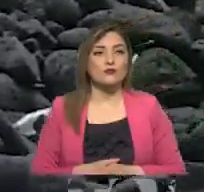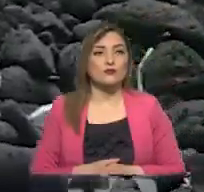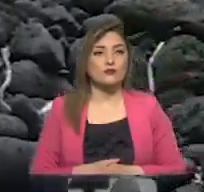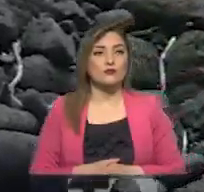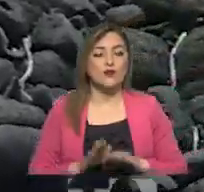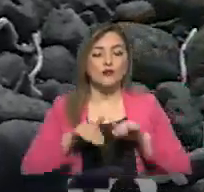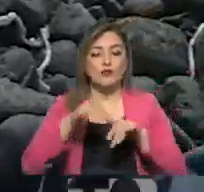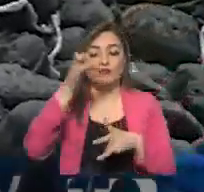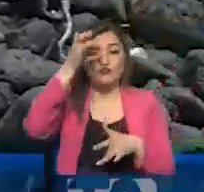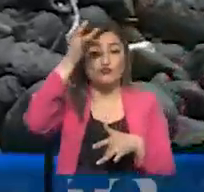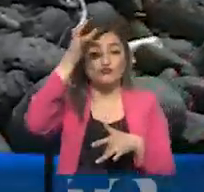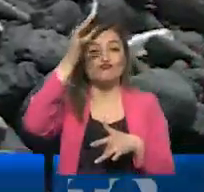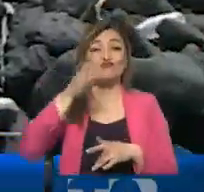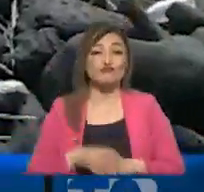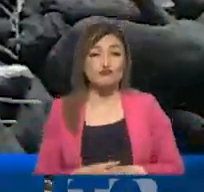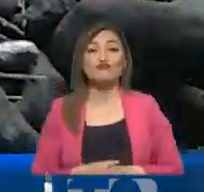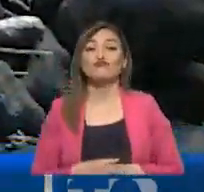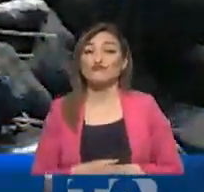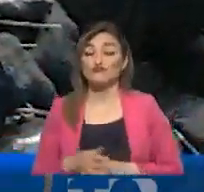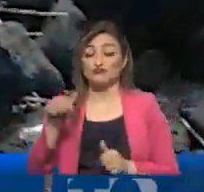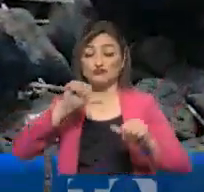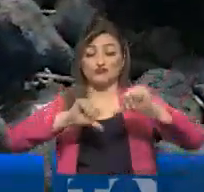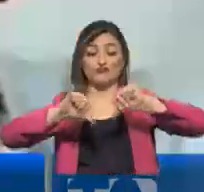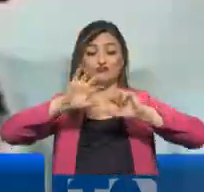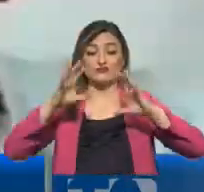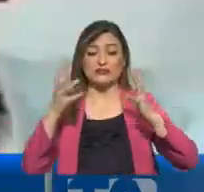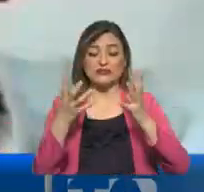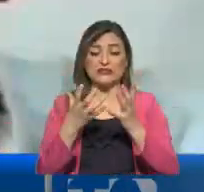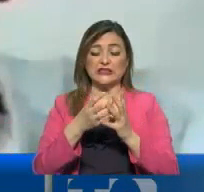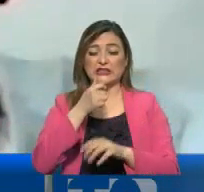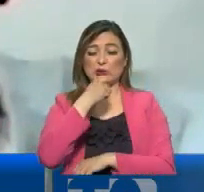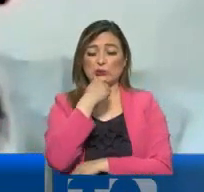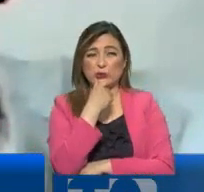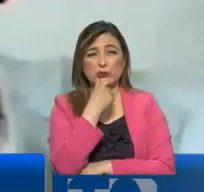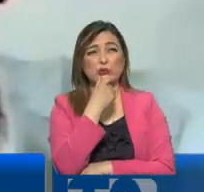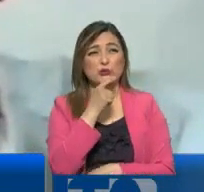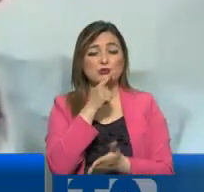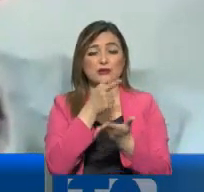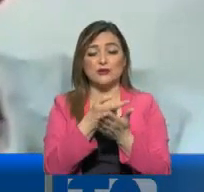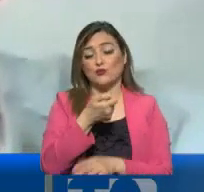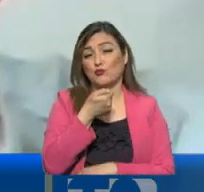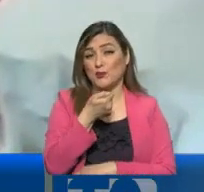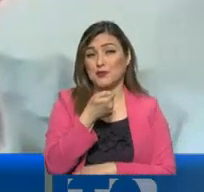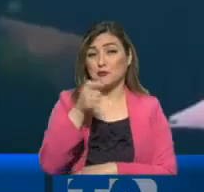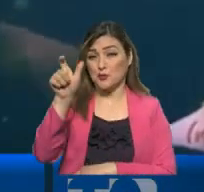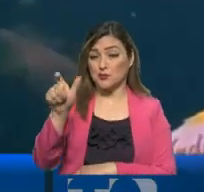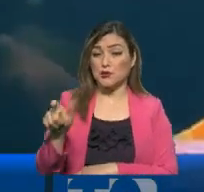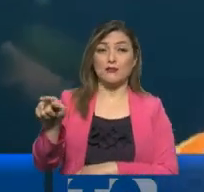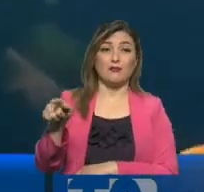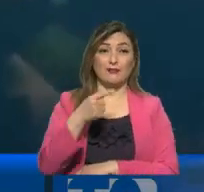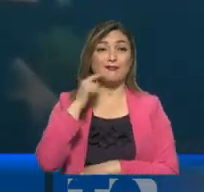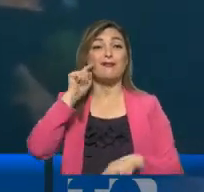Mar está enfermo. Es la conclusión a la que llegan los científicos del mundo y nuestros entrevistados para esta nota también.